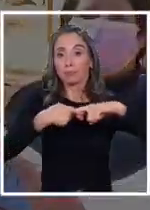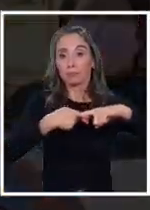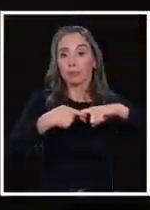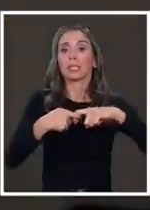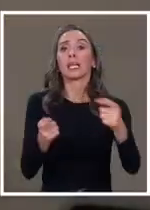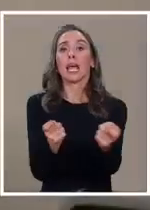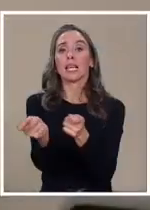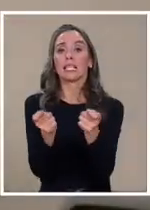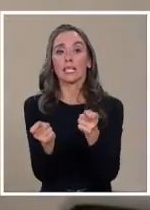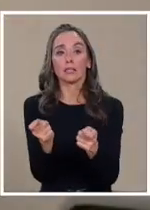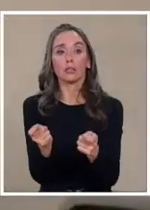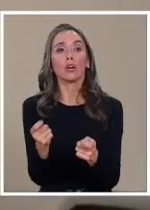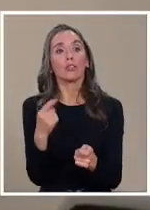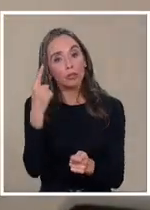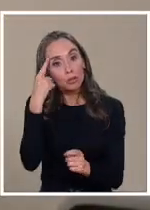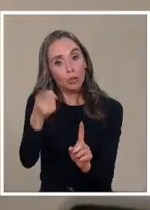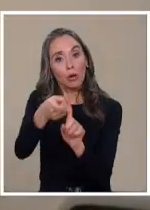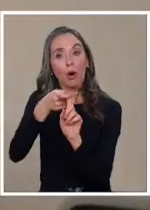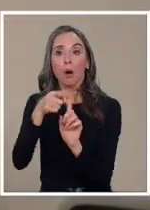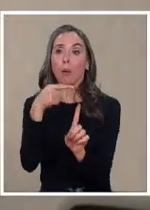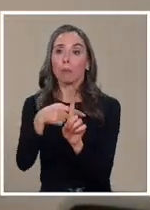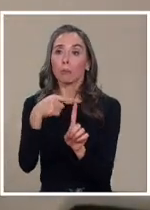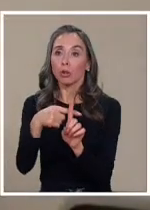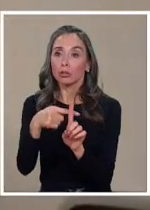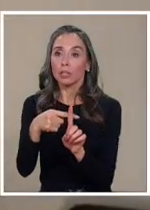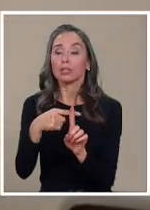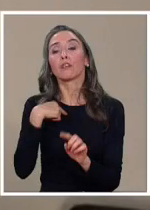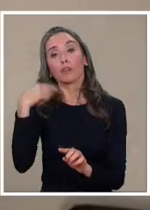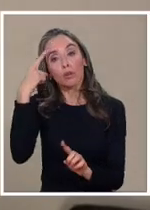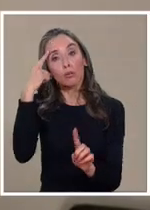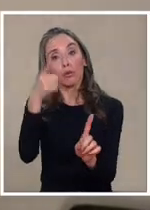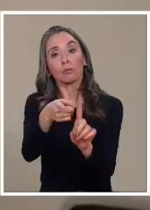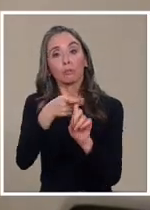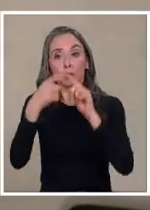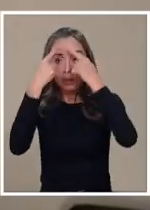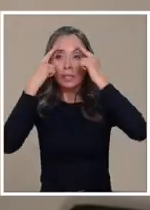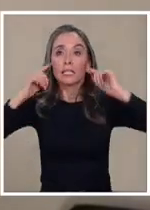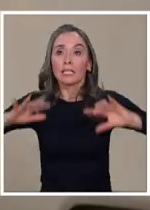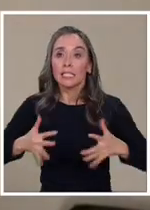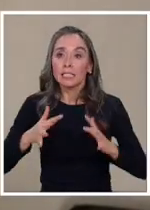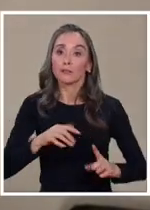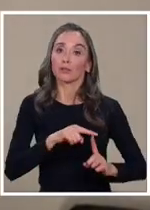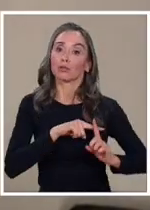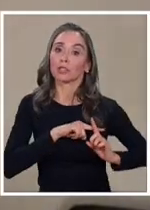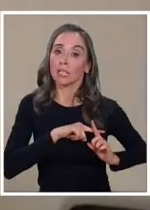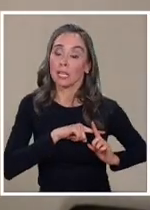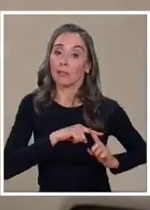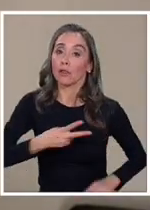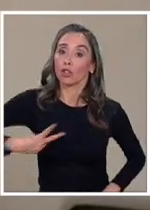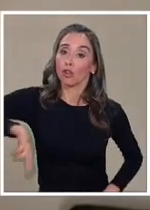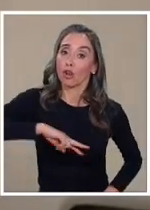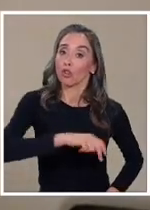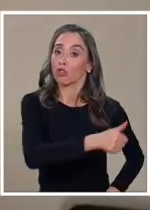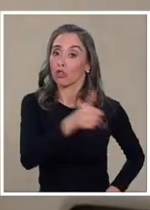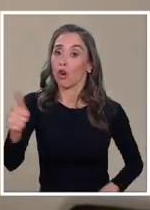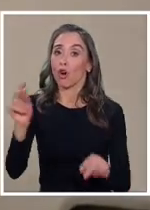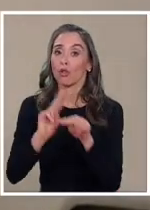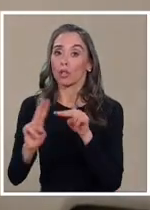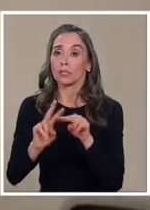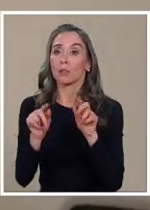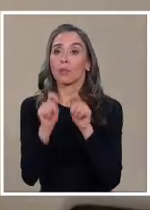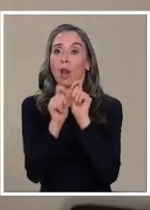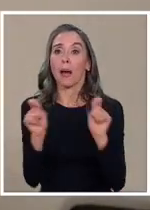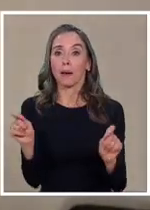eminentemente en gestión. Me quedo con lo positivo, me quedo con el esfuerzo, el sacrificio que hicimos todos en